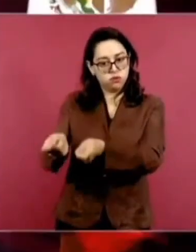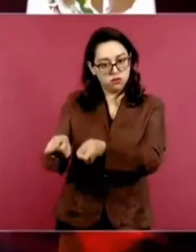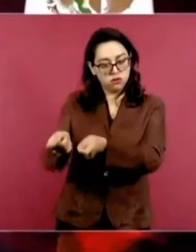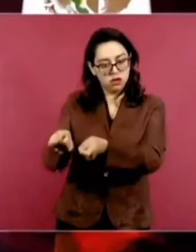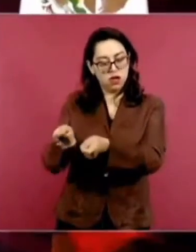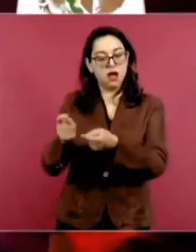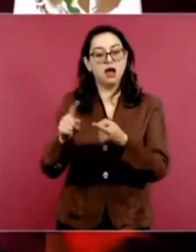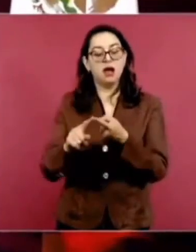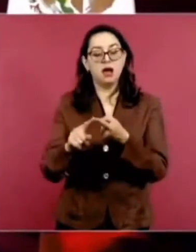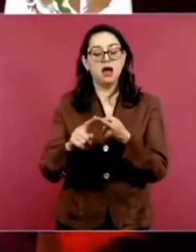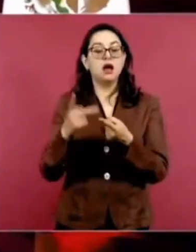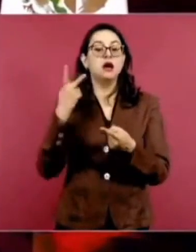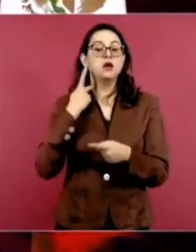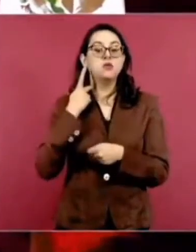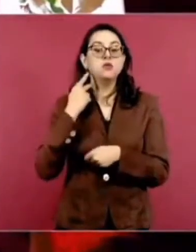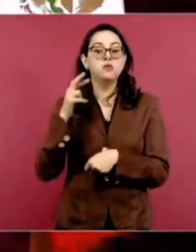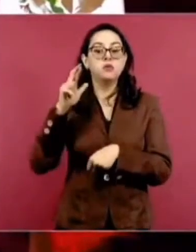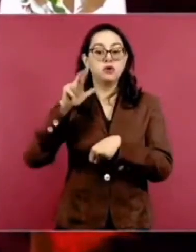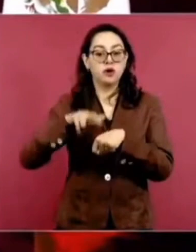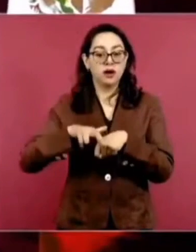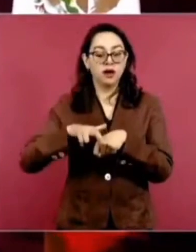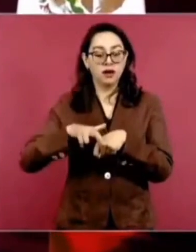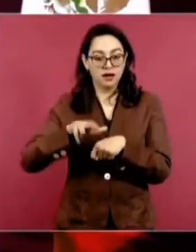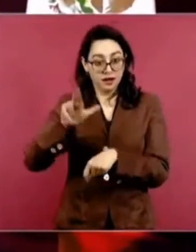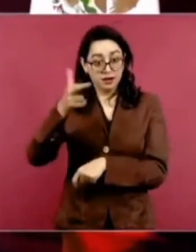Acuérdense que un panista, Lozano Gracia,